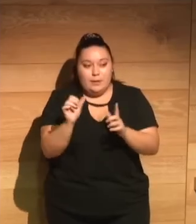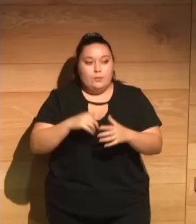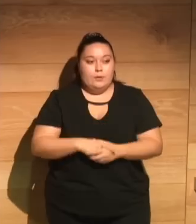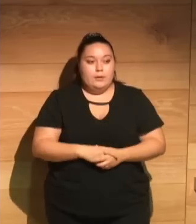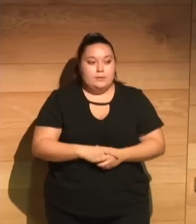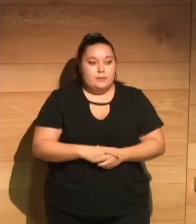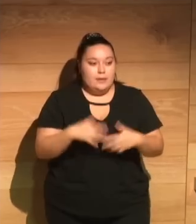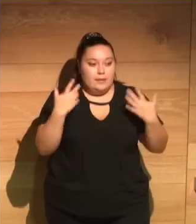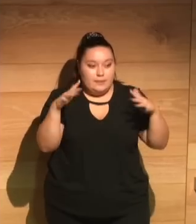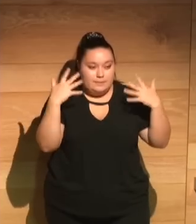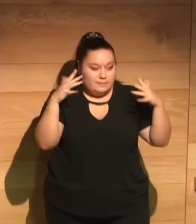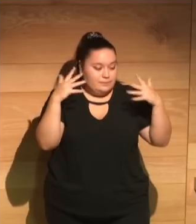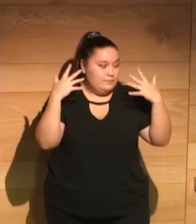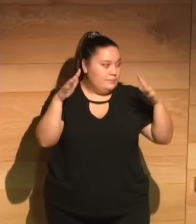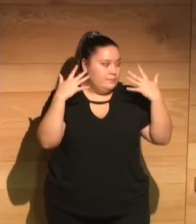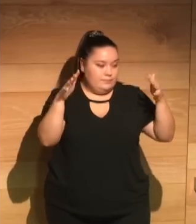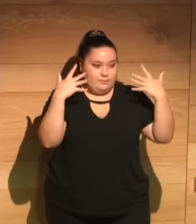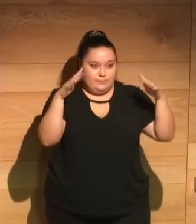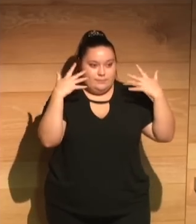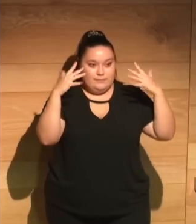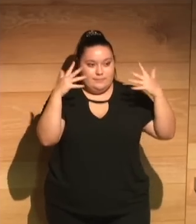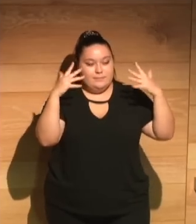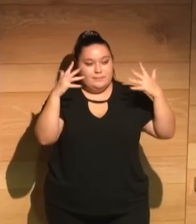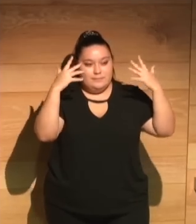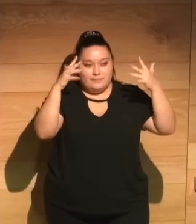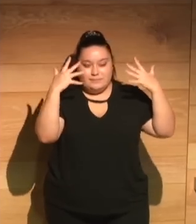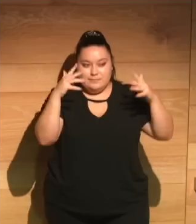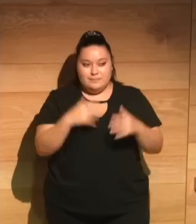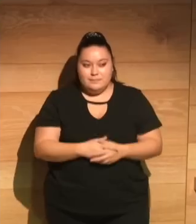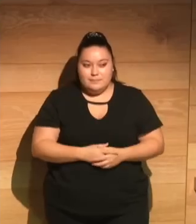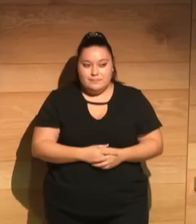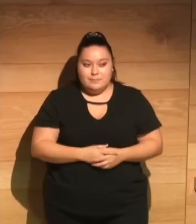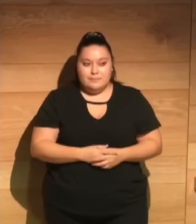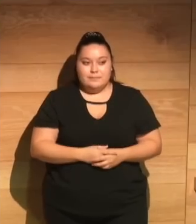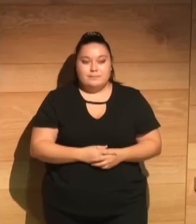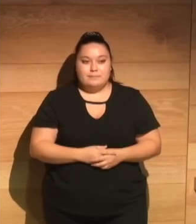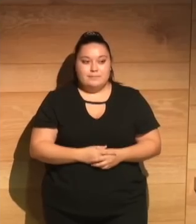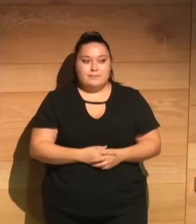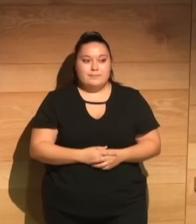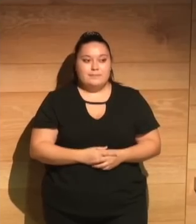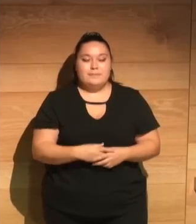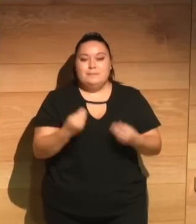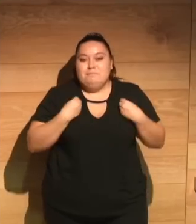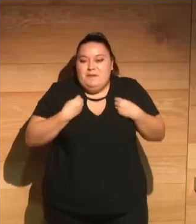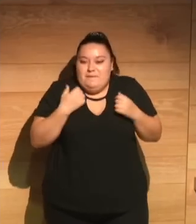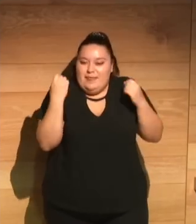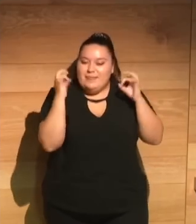Después de todos esos señores de Java, de todo, ¡hubo cine!